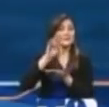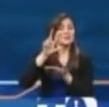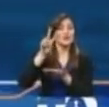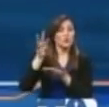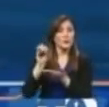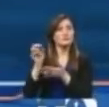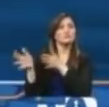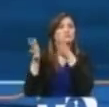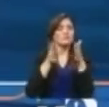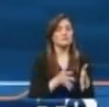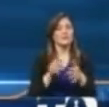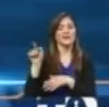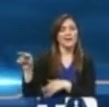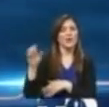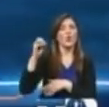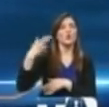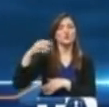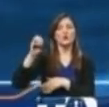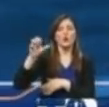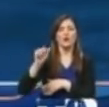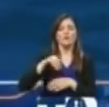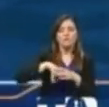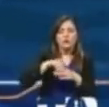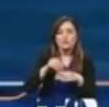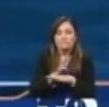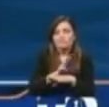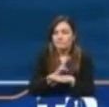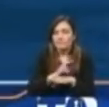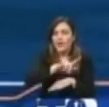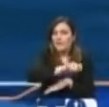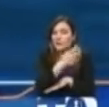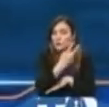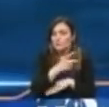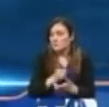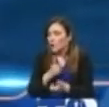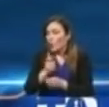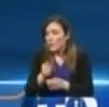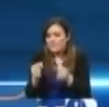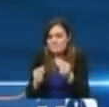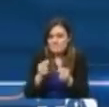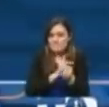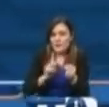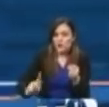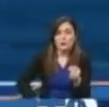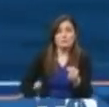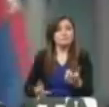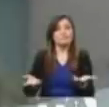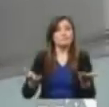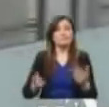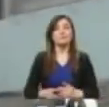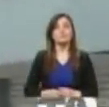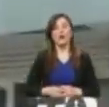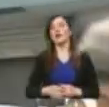$7,320. Concluye que Carlos Ochoa habría utilizado fondos de Gama TV para la compra de un vehículo de uso particular.